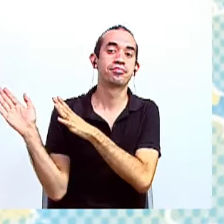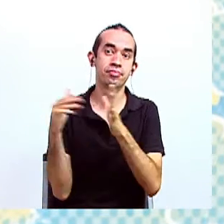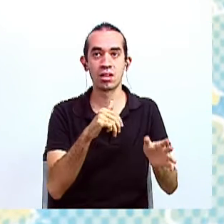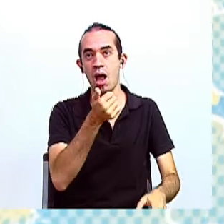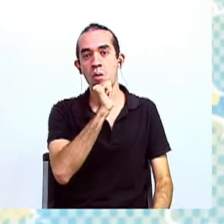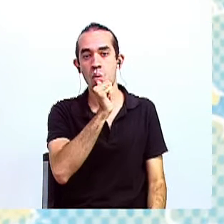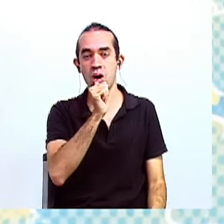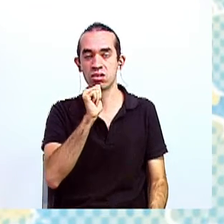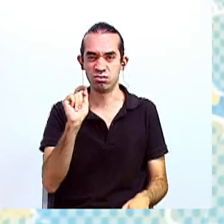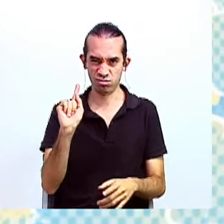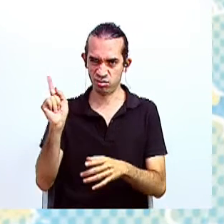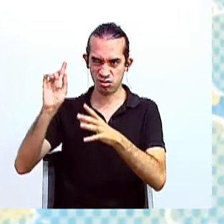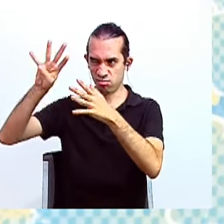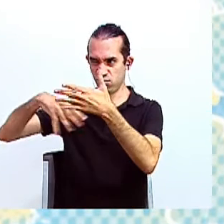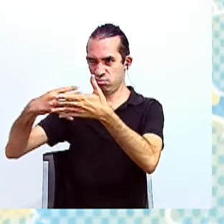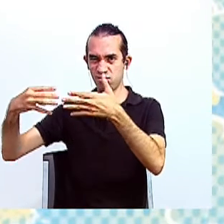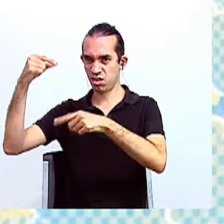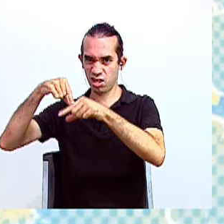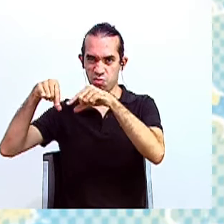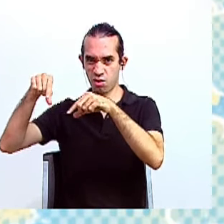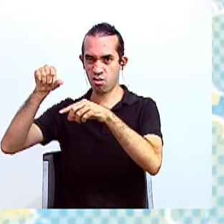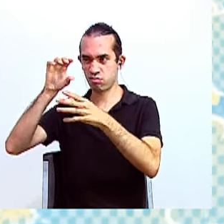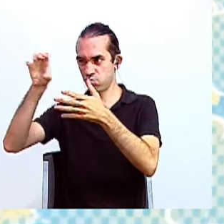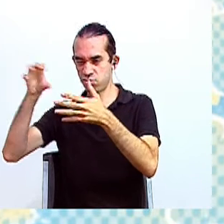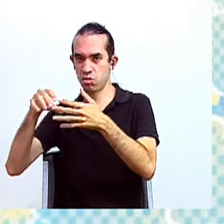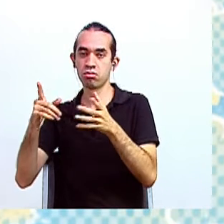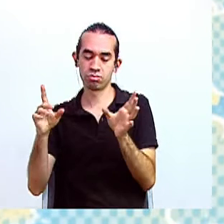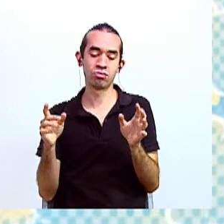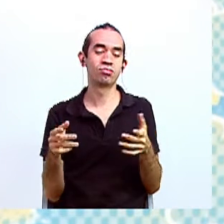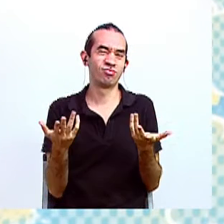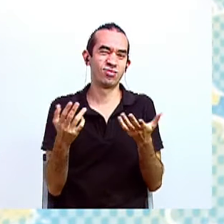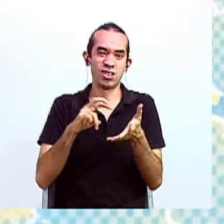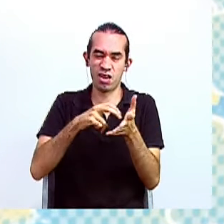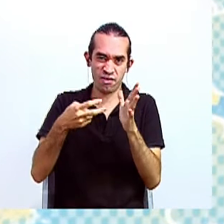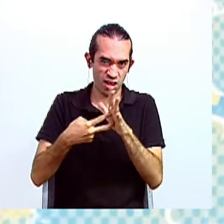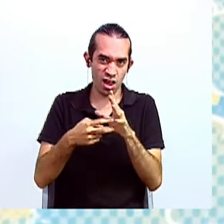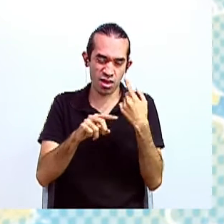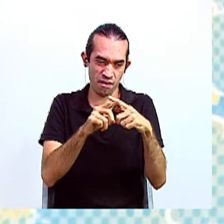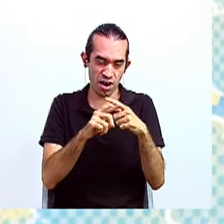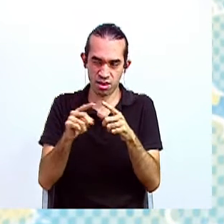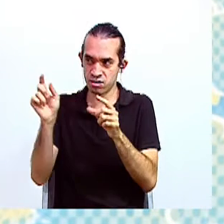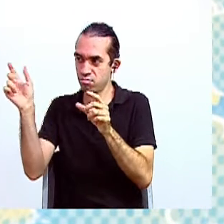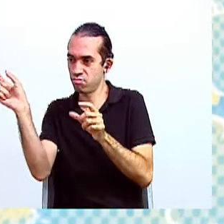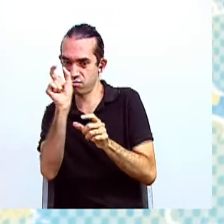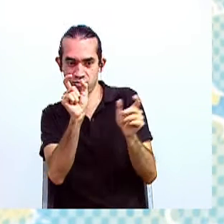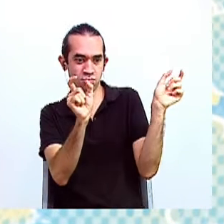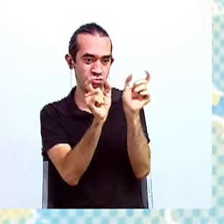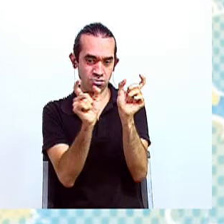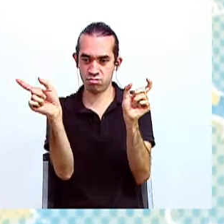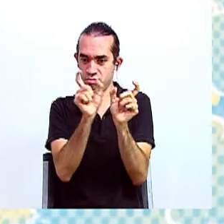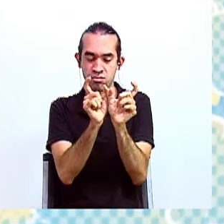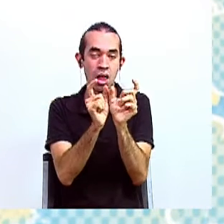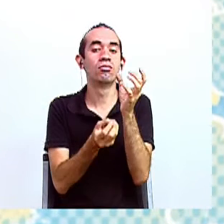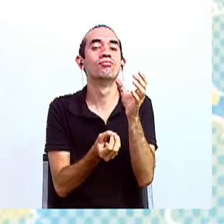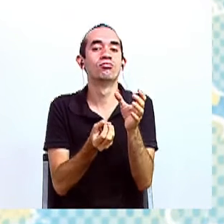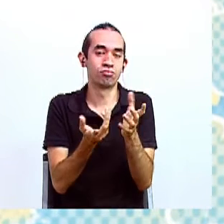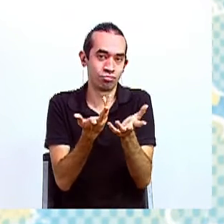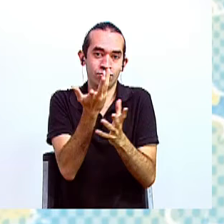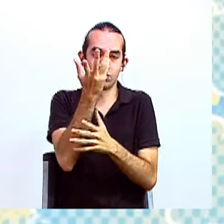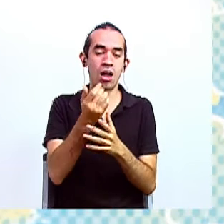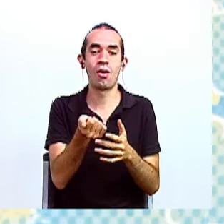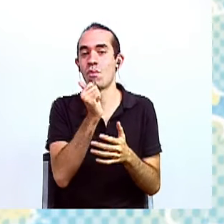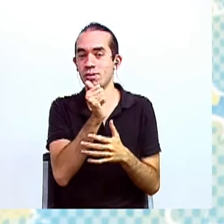realidad el agua no es un elemento químico, sino que es un compuesto, o sea, unión de diferentes elementos. Es aproximadamente